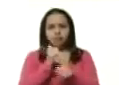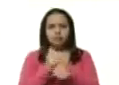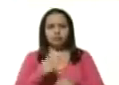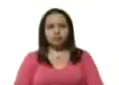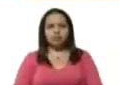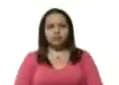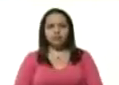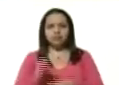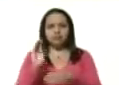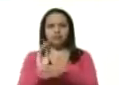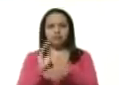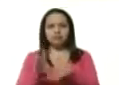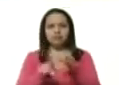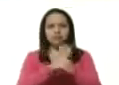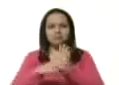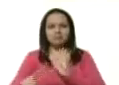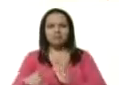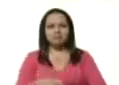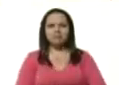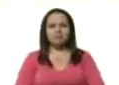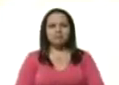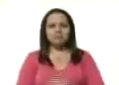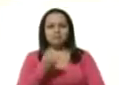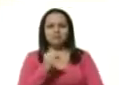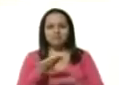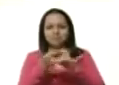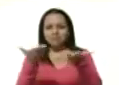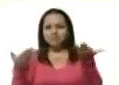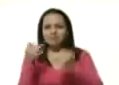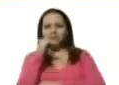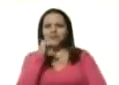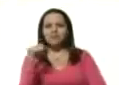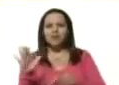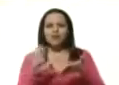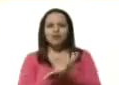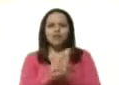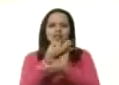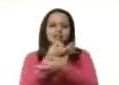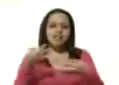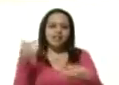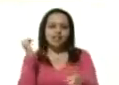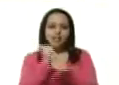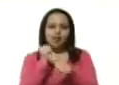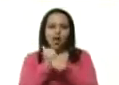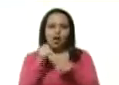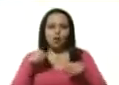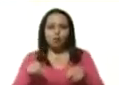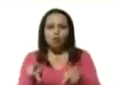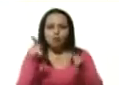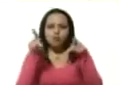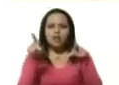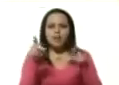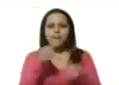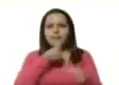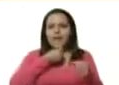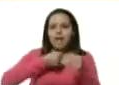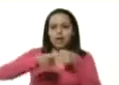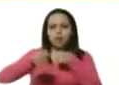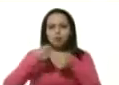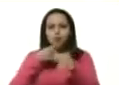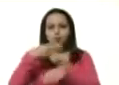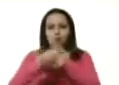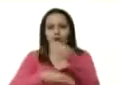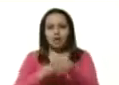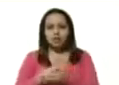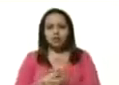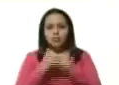ejercicio cotidiano del derecho ciudadano a estar informado, por la calidad de su trabajo, por la oportunidad periodística ejercida en beneficio